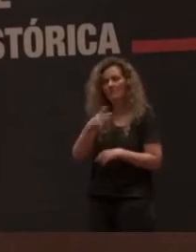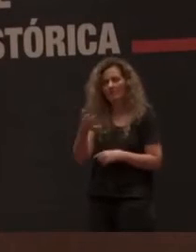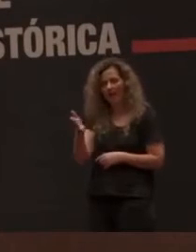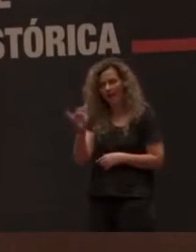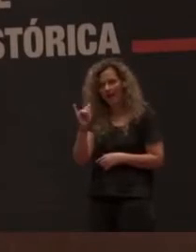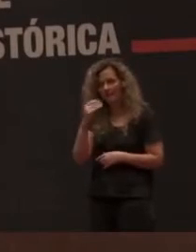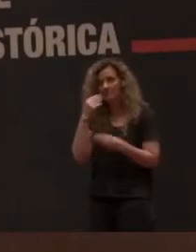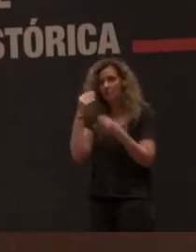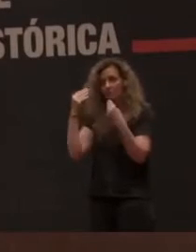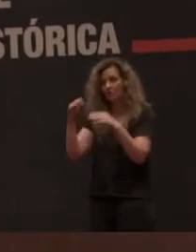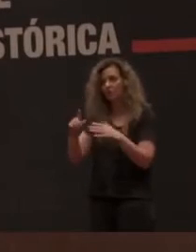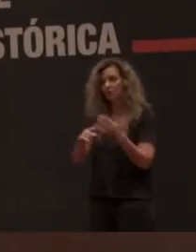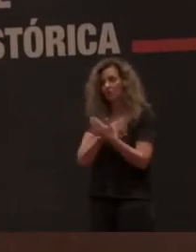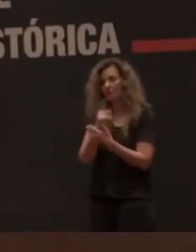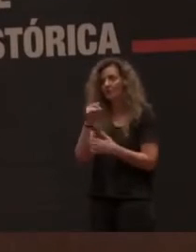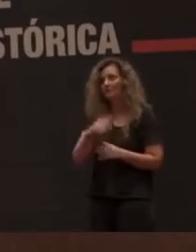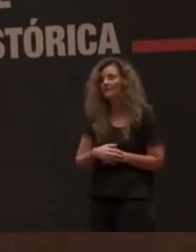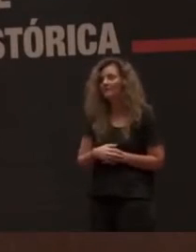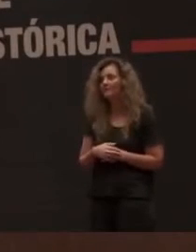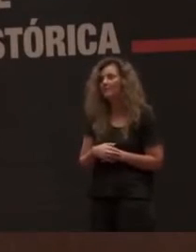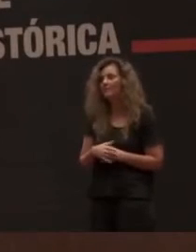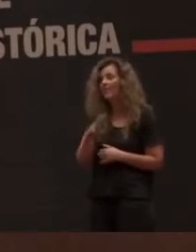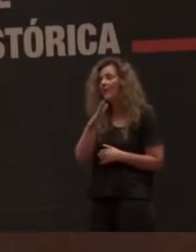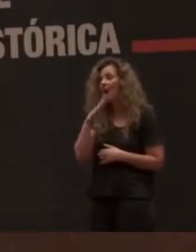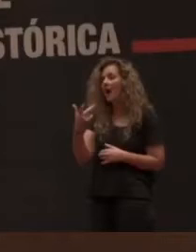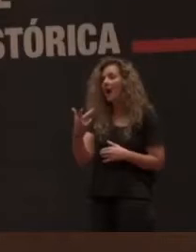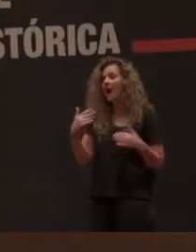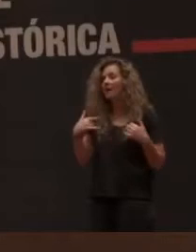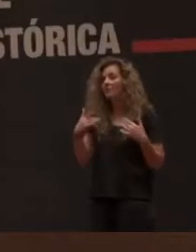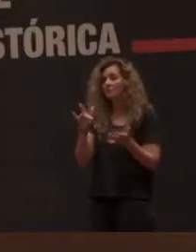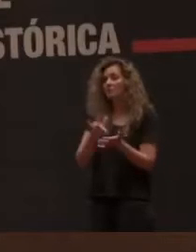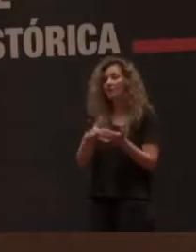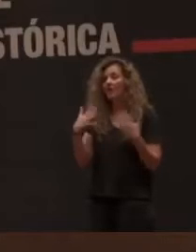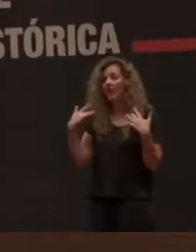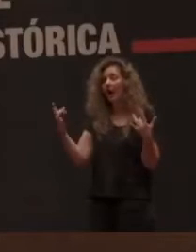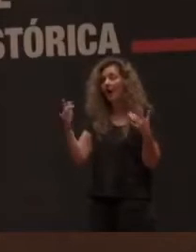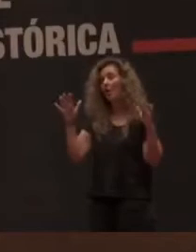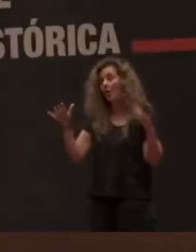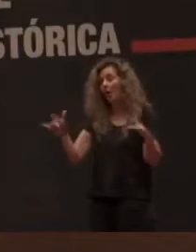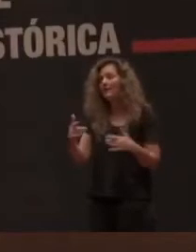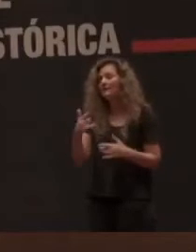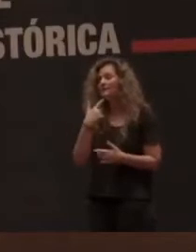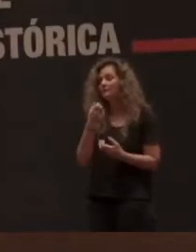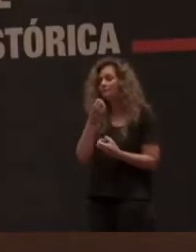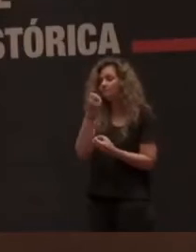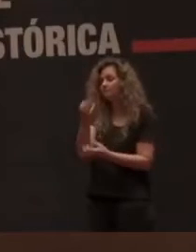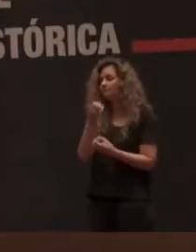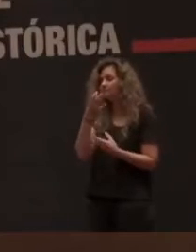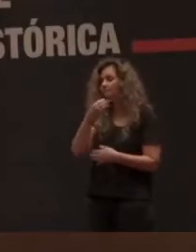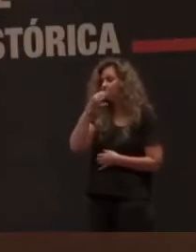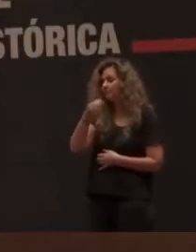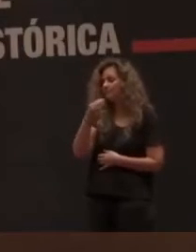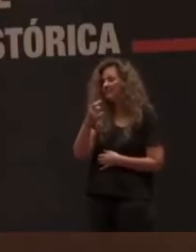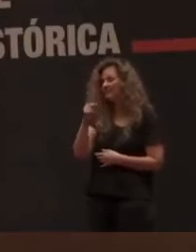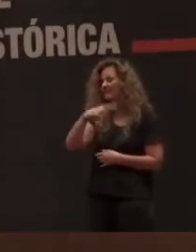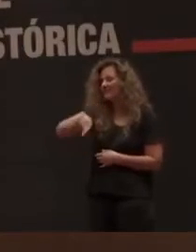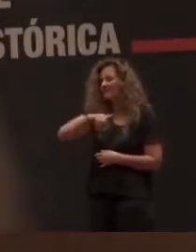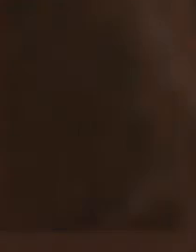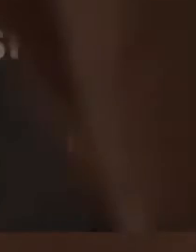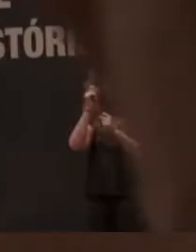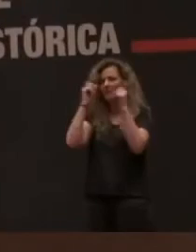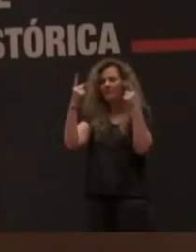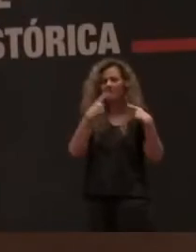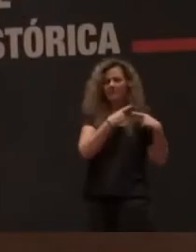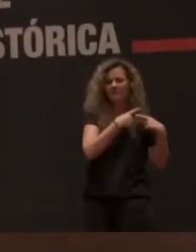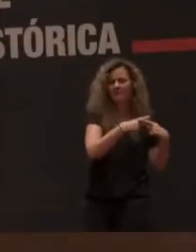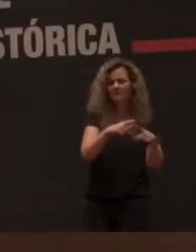non perder a máis grande de todo o que Ángel se foi antes exponendo, xa vos dixo descuenta que hai distintos